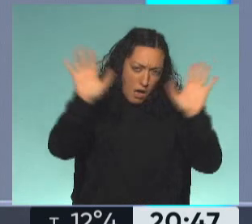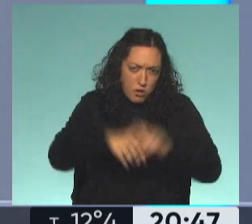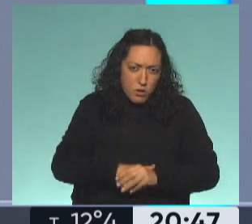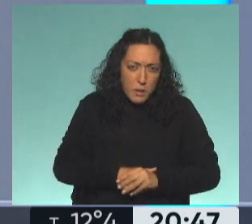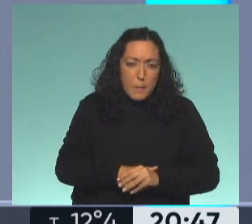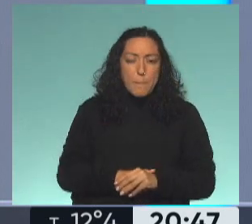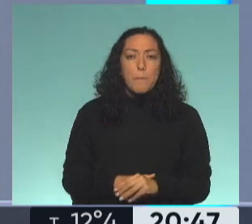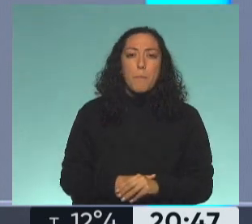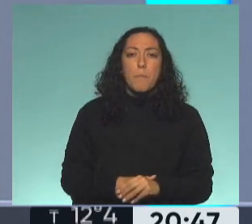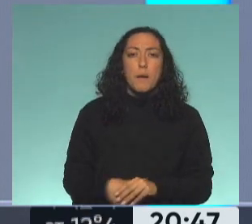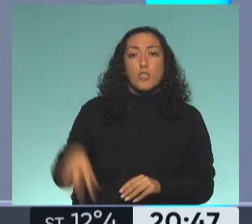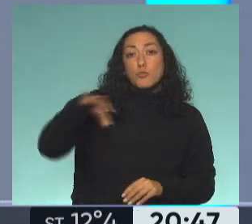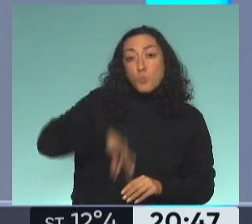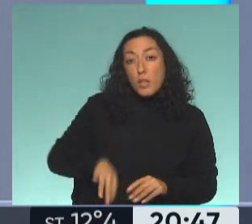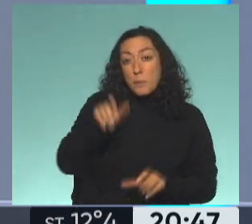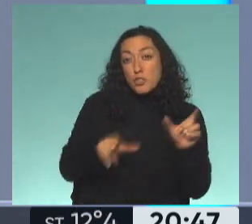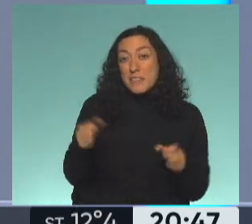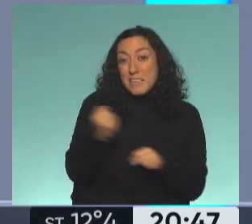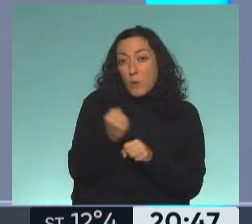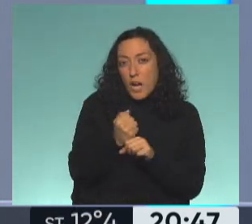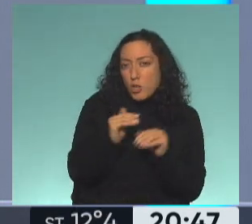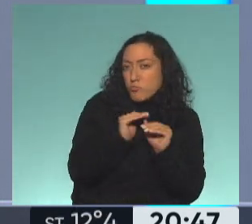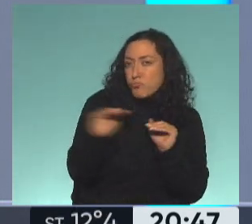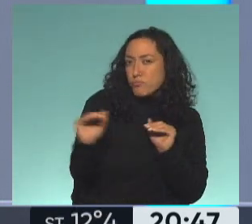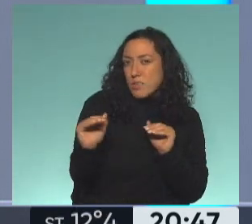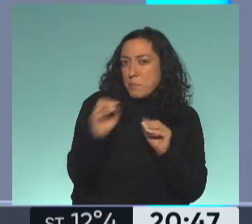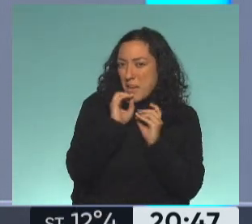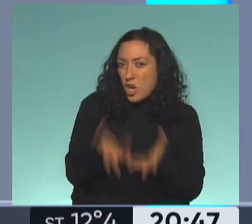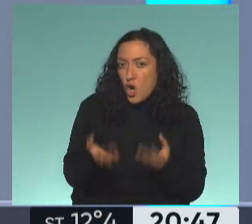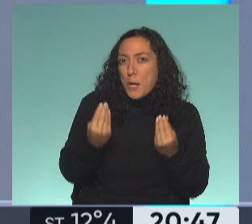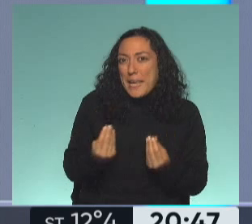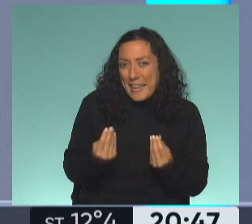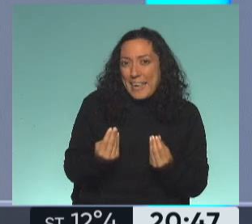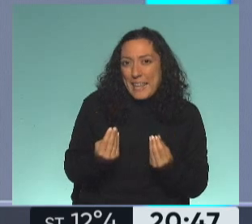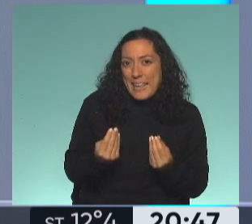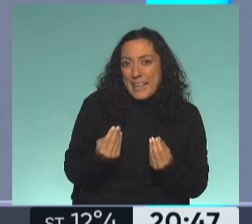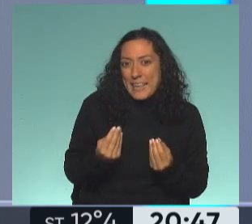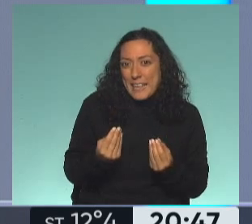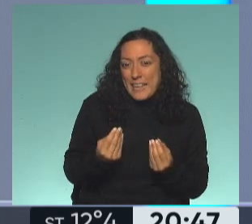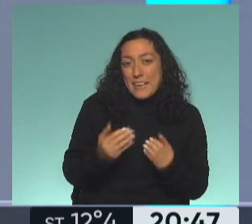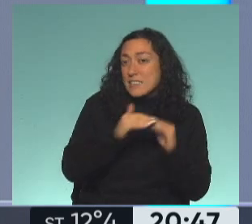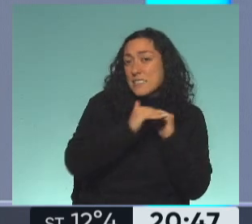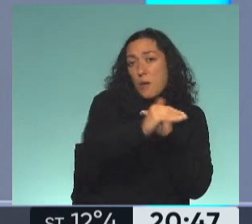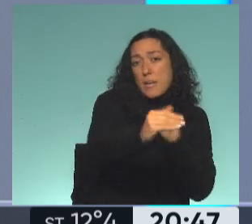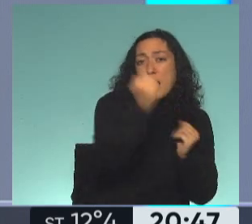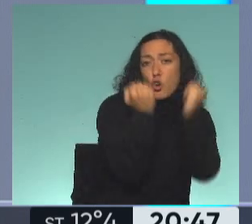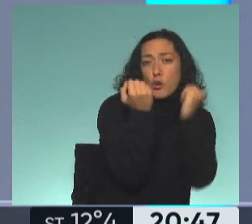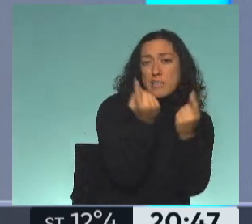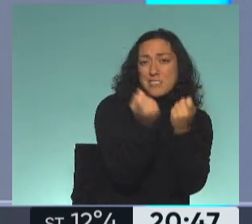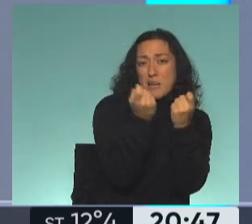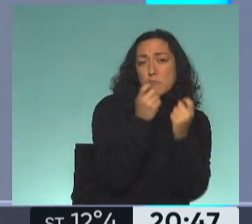se recupere el ingreso de los trabajadores necesitamos alcanzar un margen de estabilidad. En